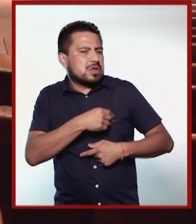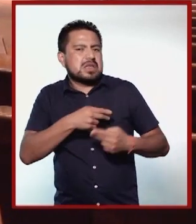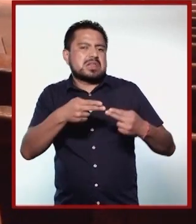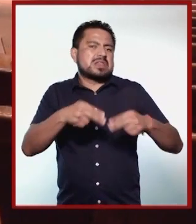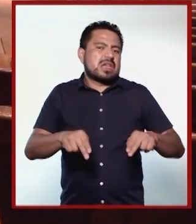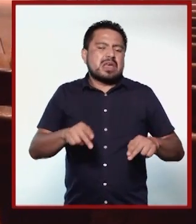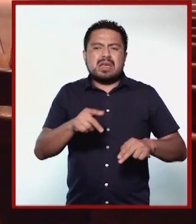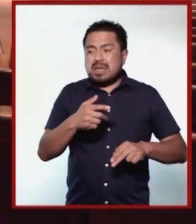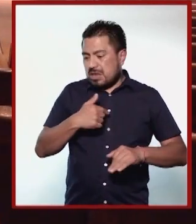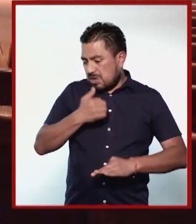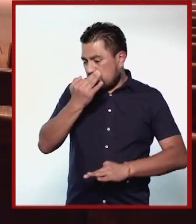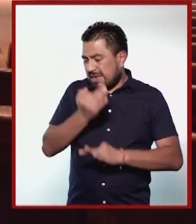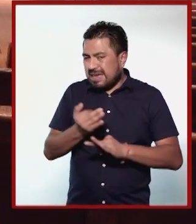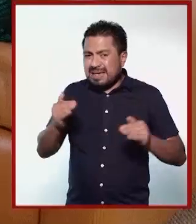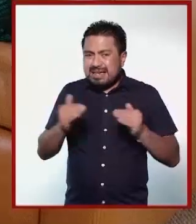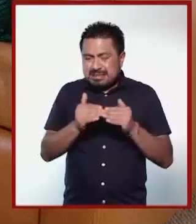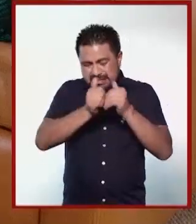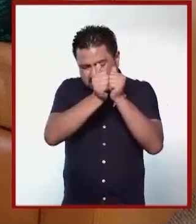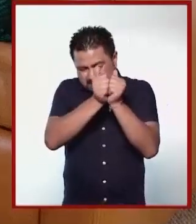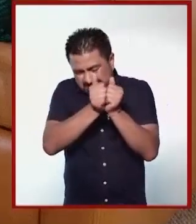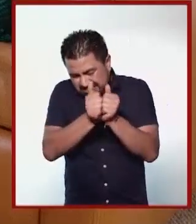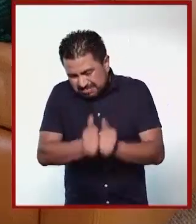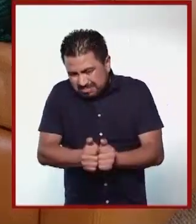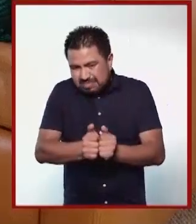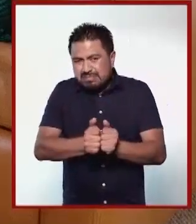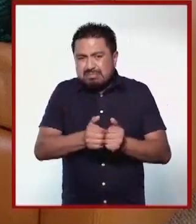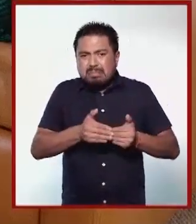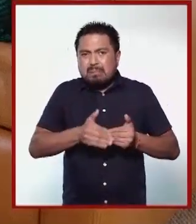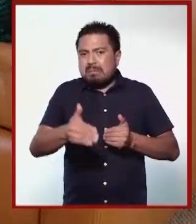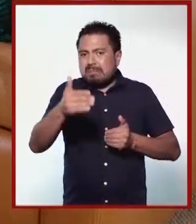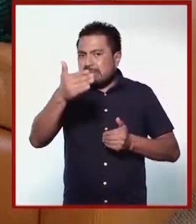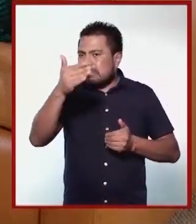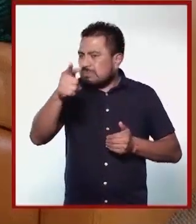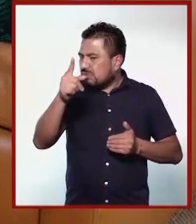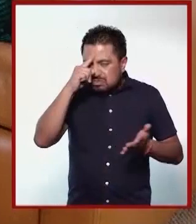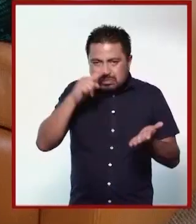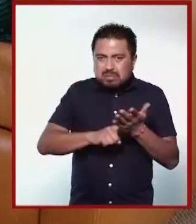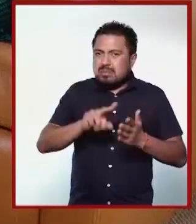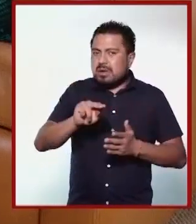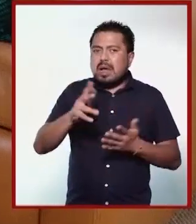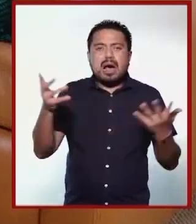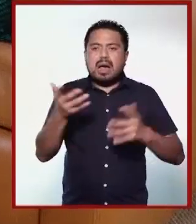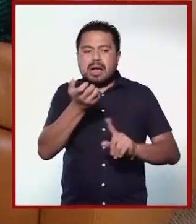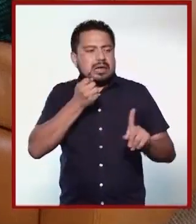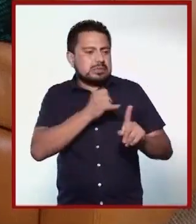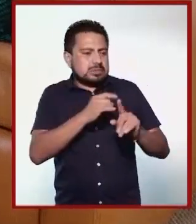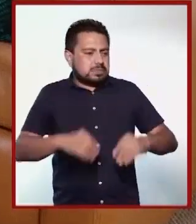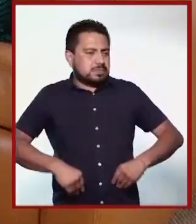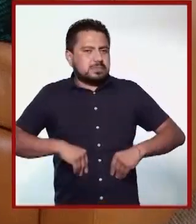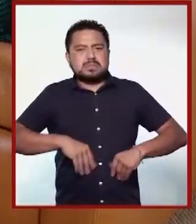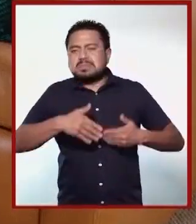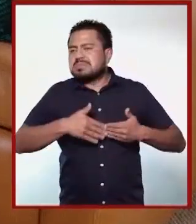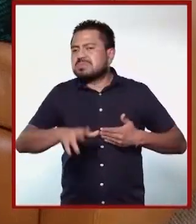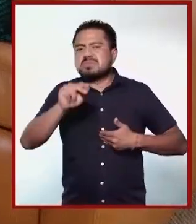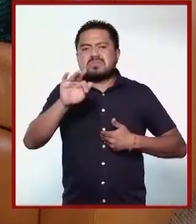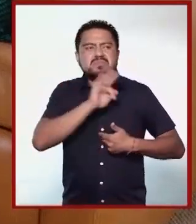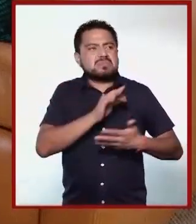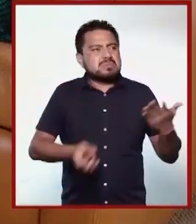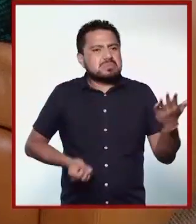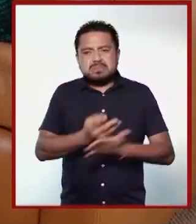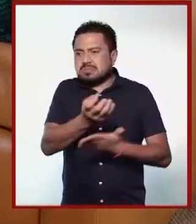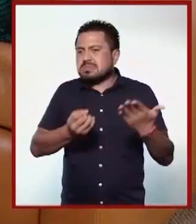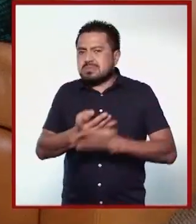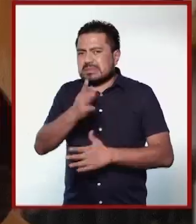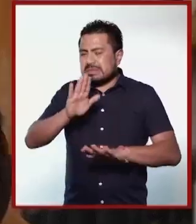nietos, estuvimos encerrados en un momento, no me lo van a creer. Así era la vida, durante un tiempo no pudimos salir,